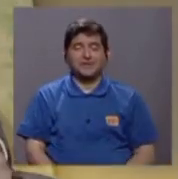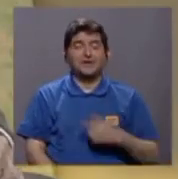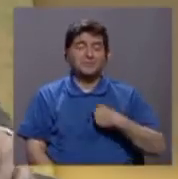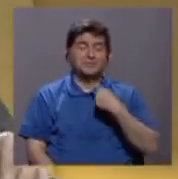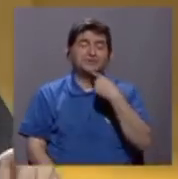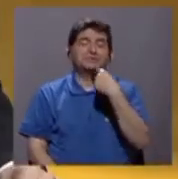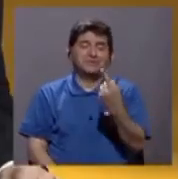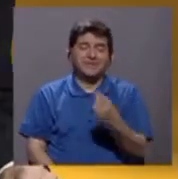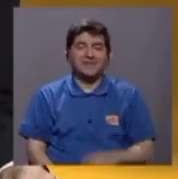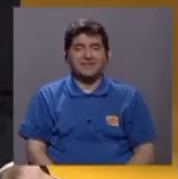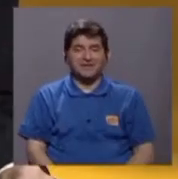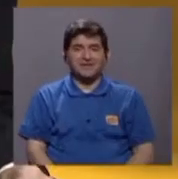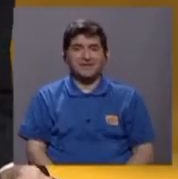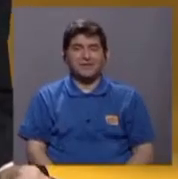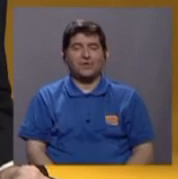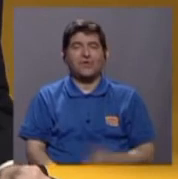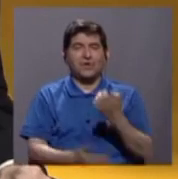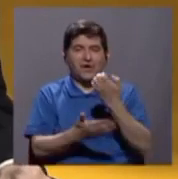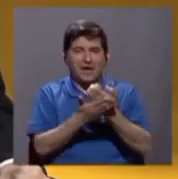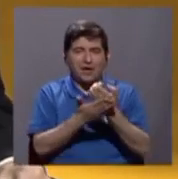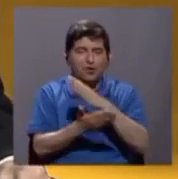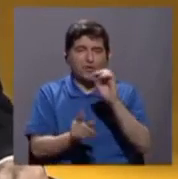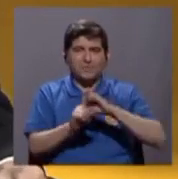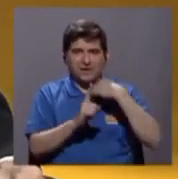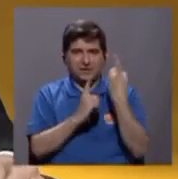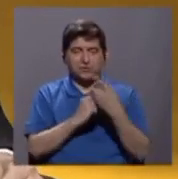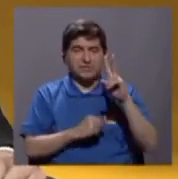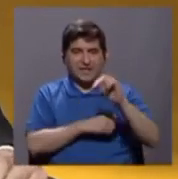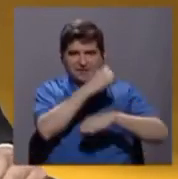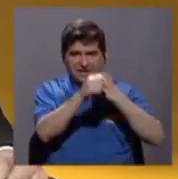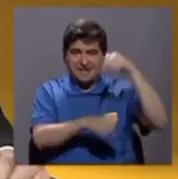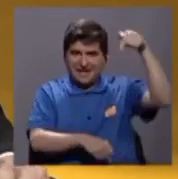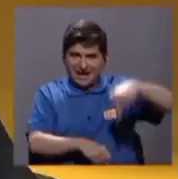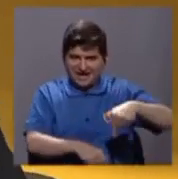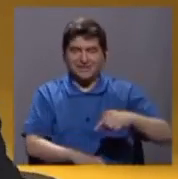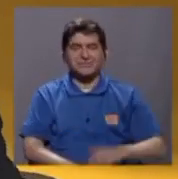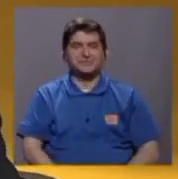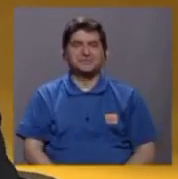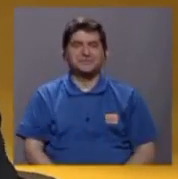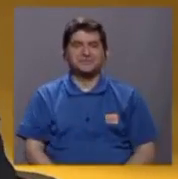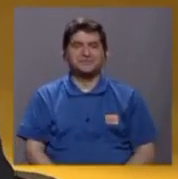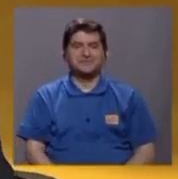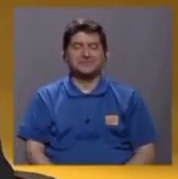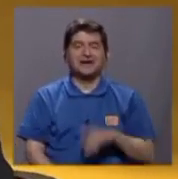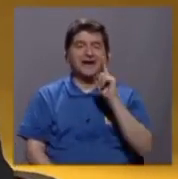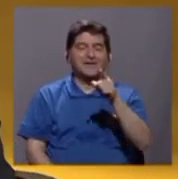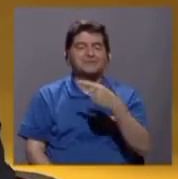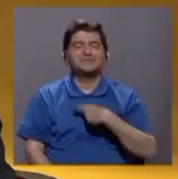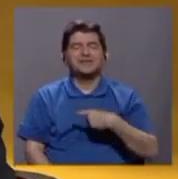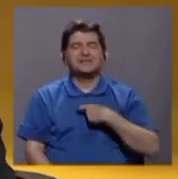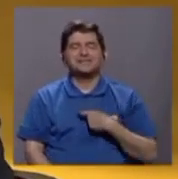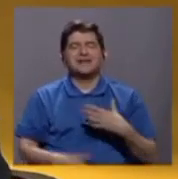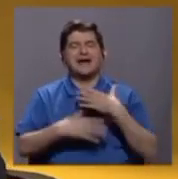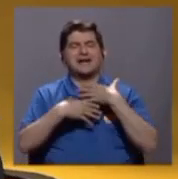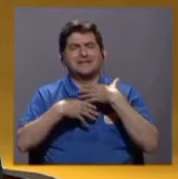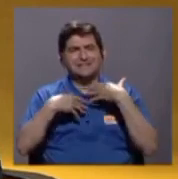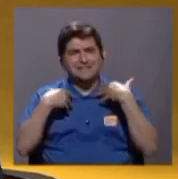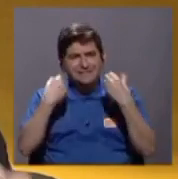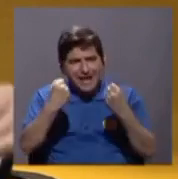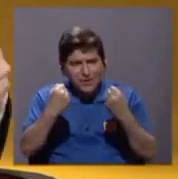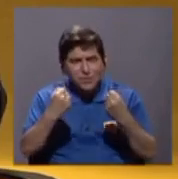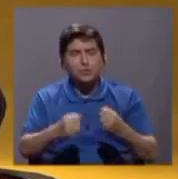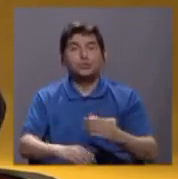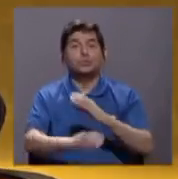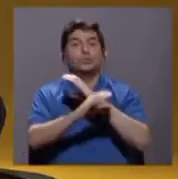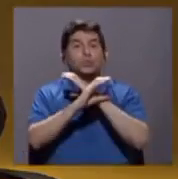que Economía y Sociedad cumple 20 años este año, y a ustedes les deseamos mucha salud, que se cuiden